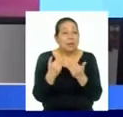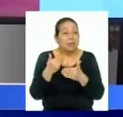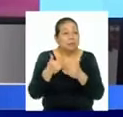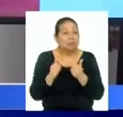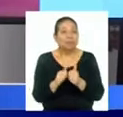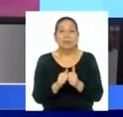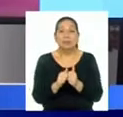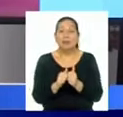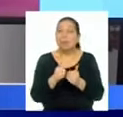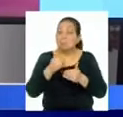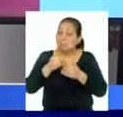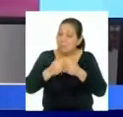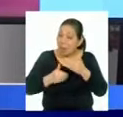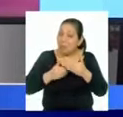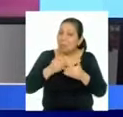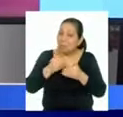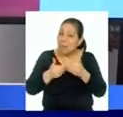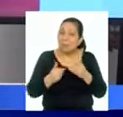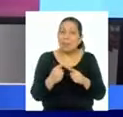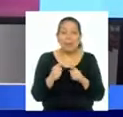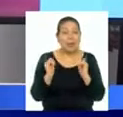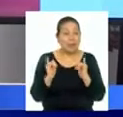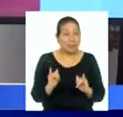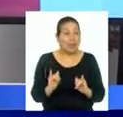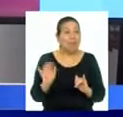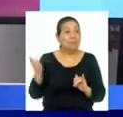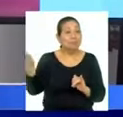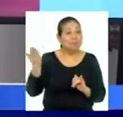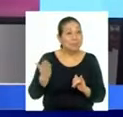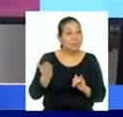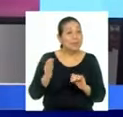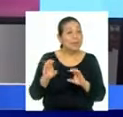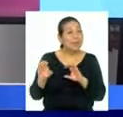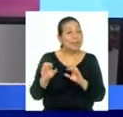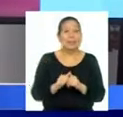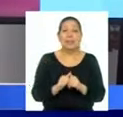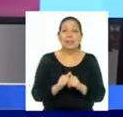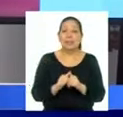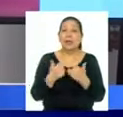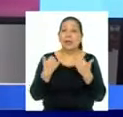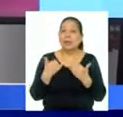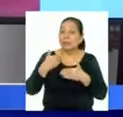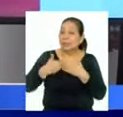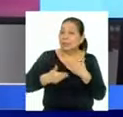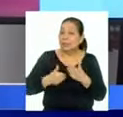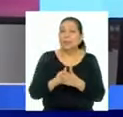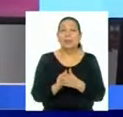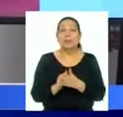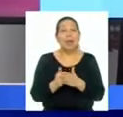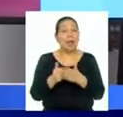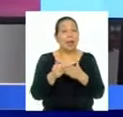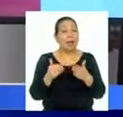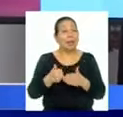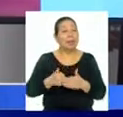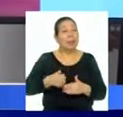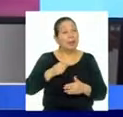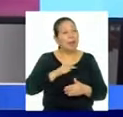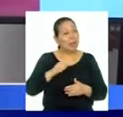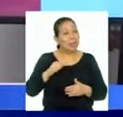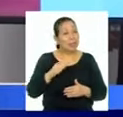proceso avanza, y ahí ya es la Procuraduría la que está siguiendo estos procedimientos ante las